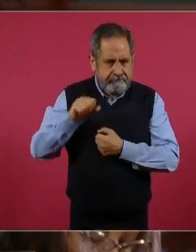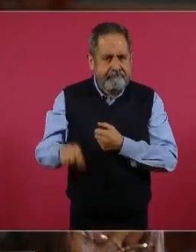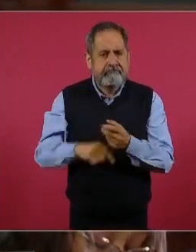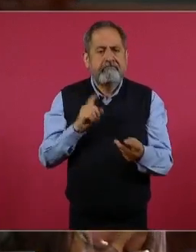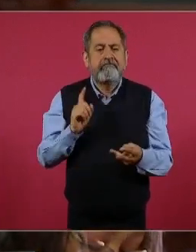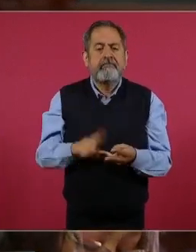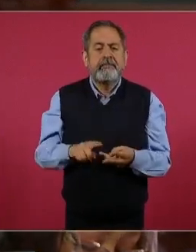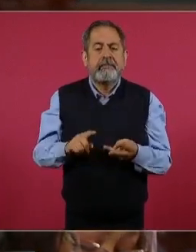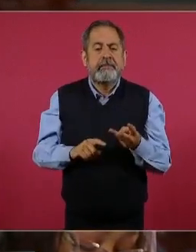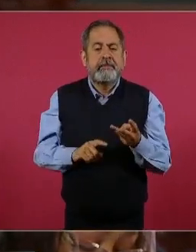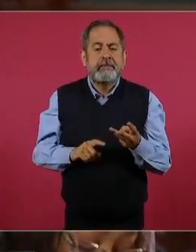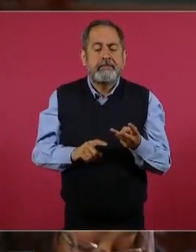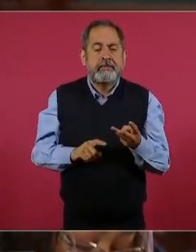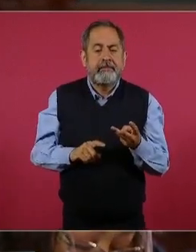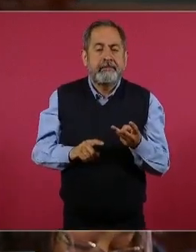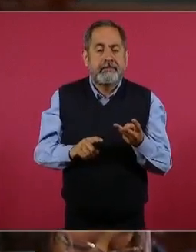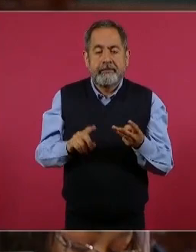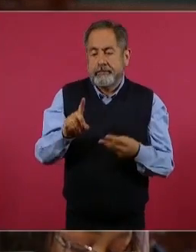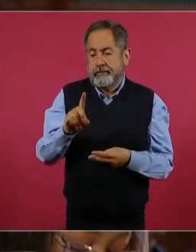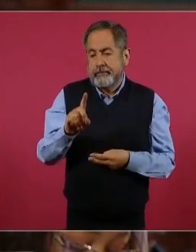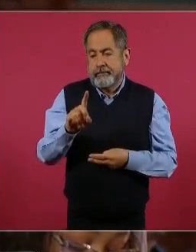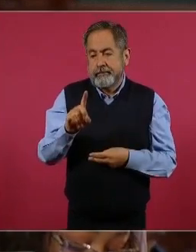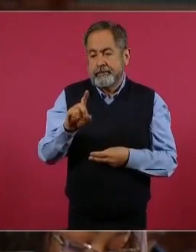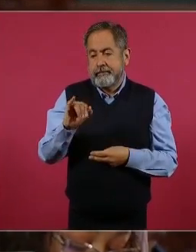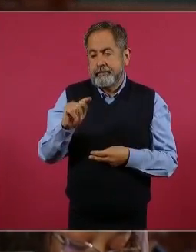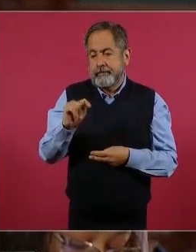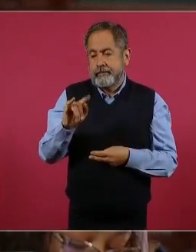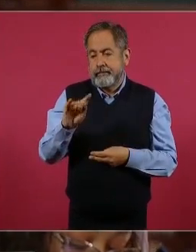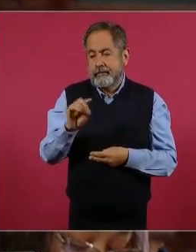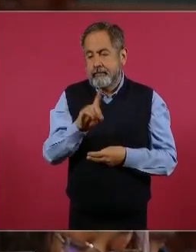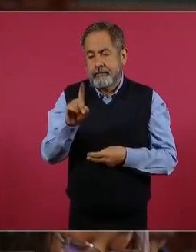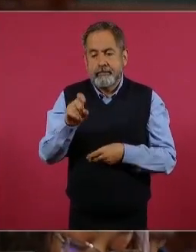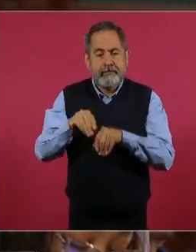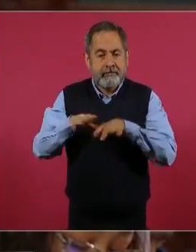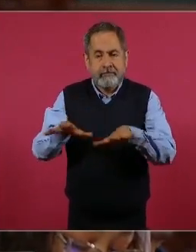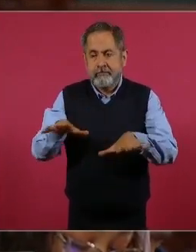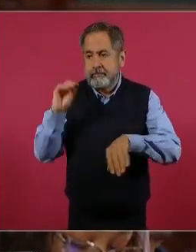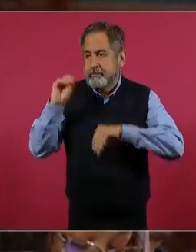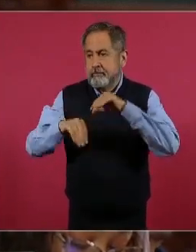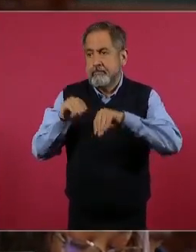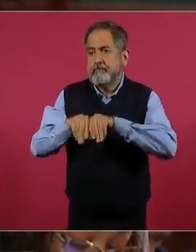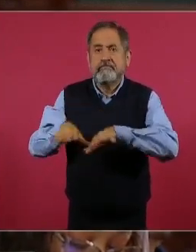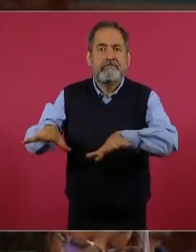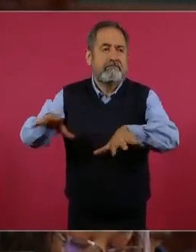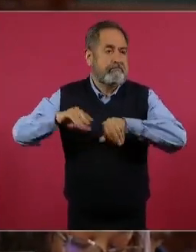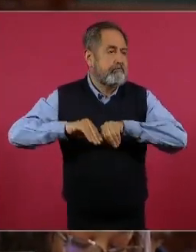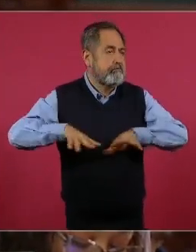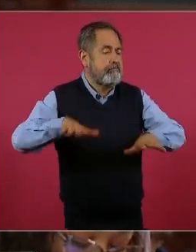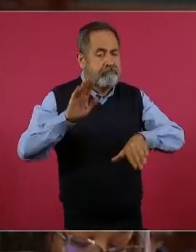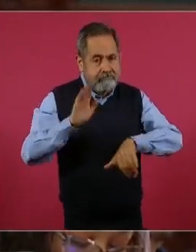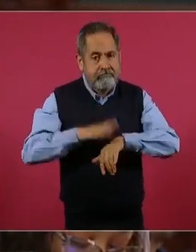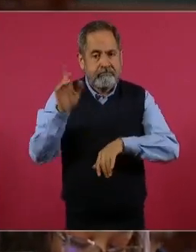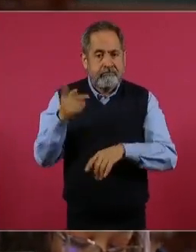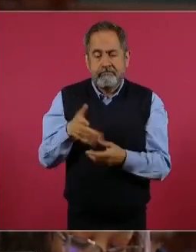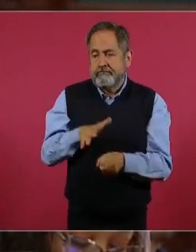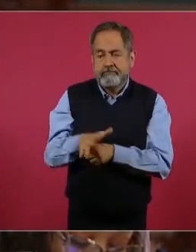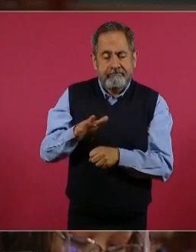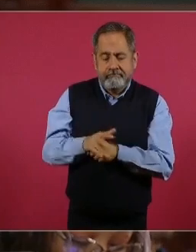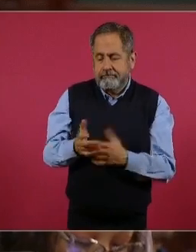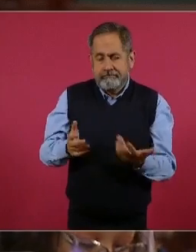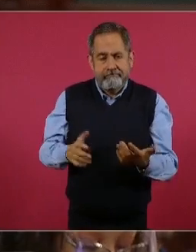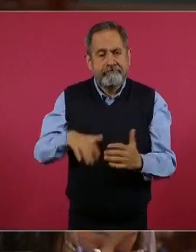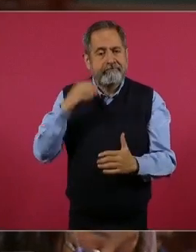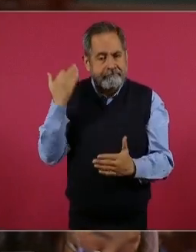los distritos de riego se han aumentado como nunca, pero eso todavía no basta,